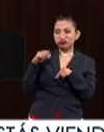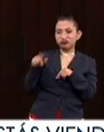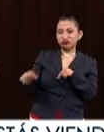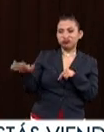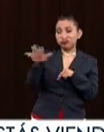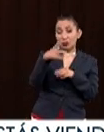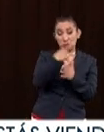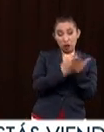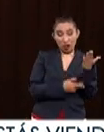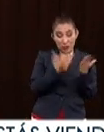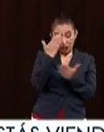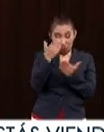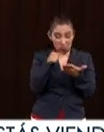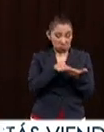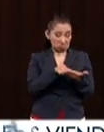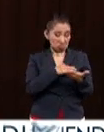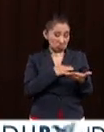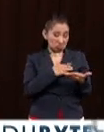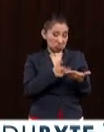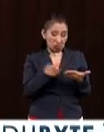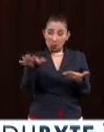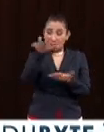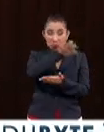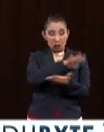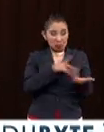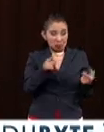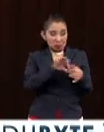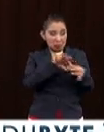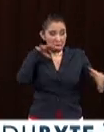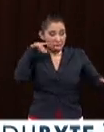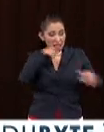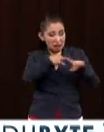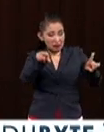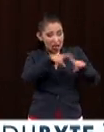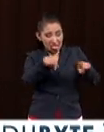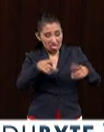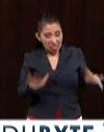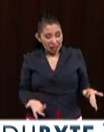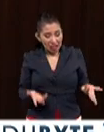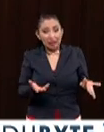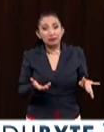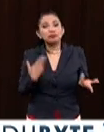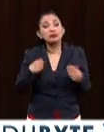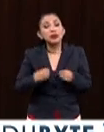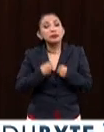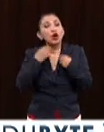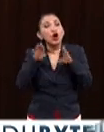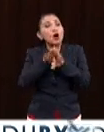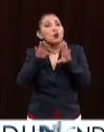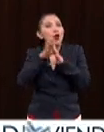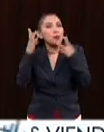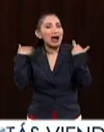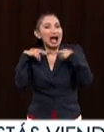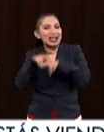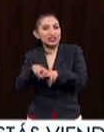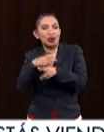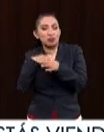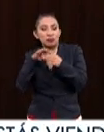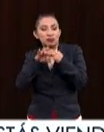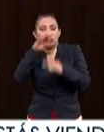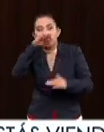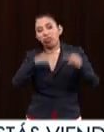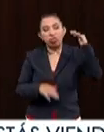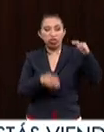entre el programa de estudio y el contexto externo que se está viviendo. Es decir, vivimos como los maestros